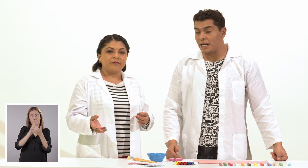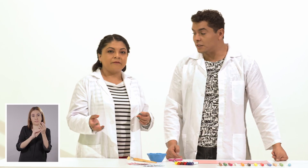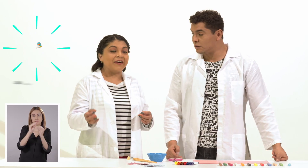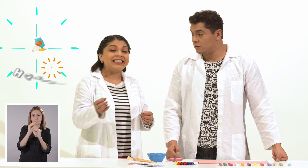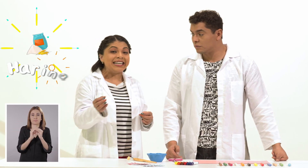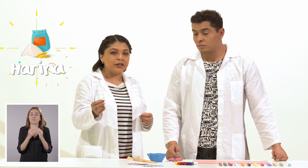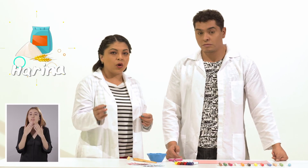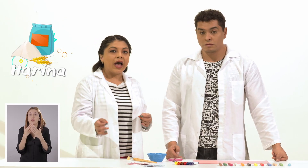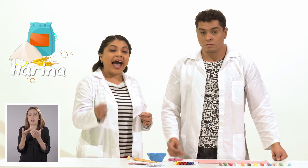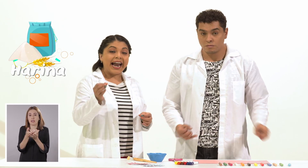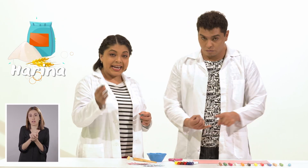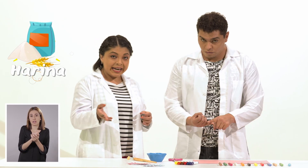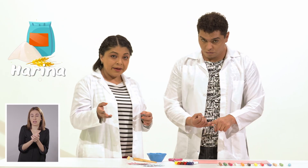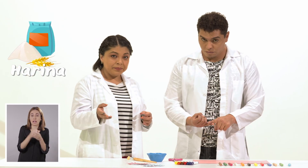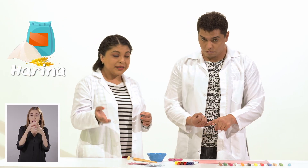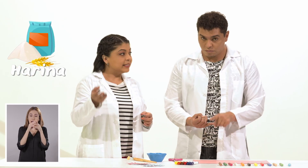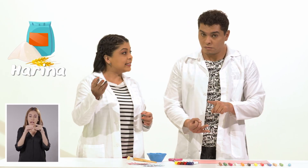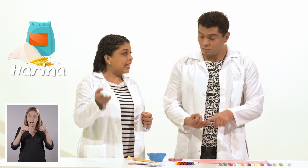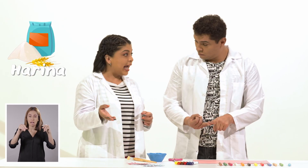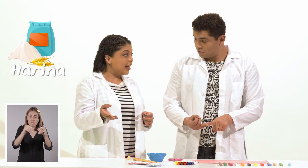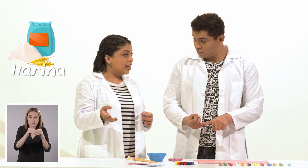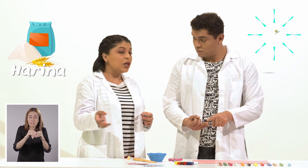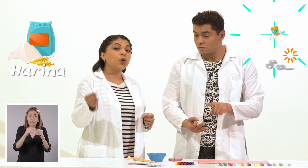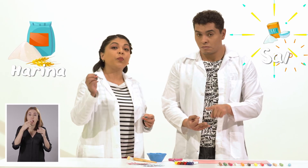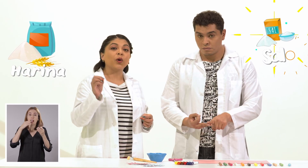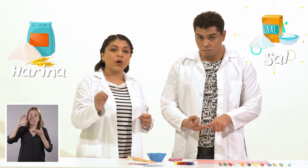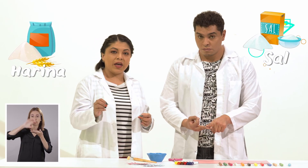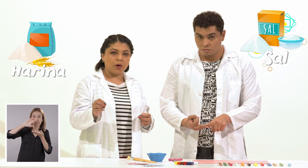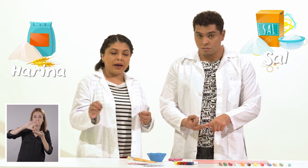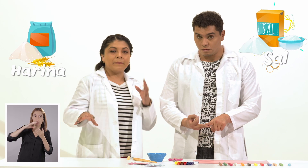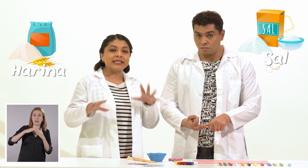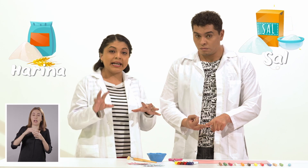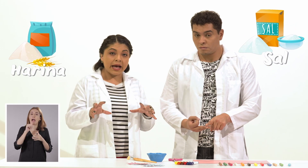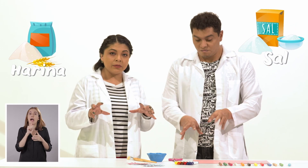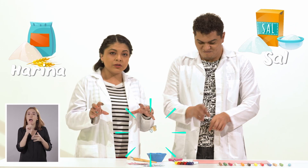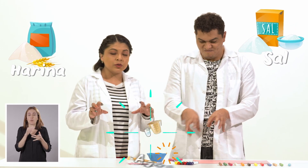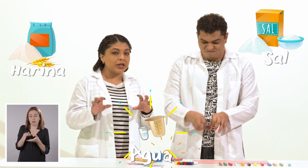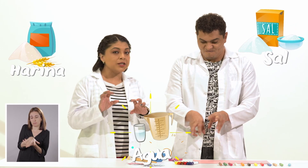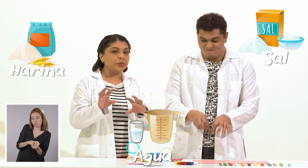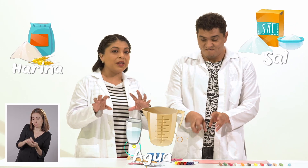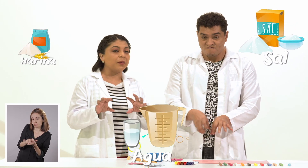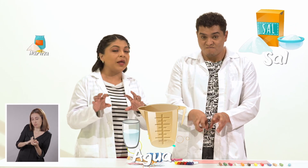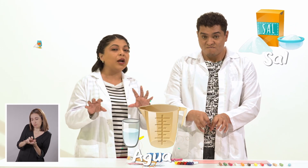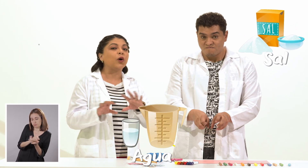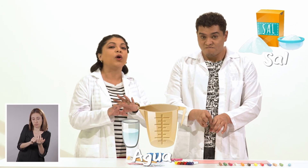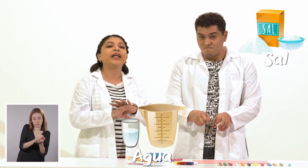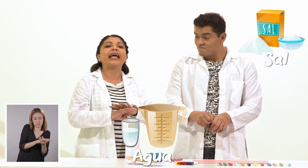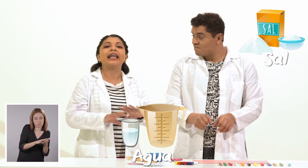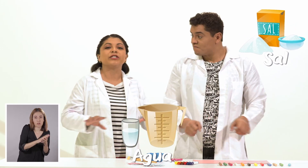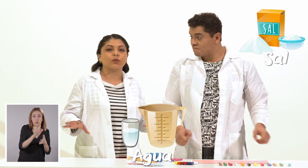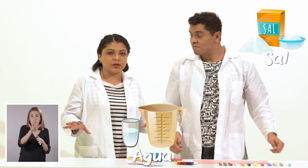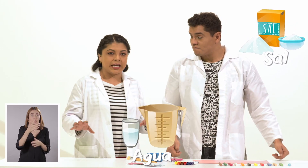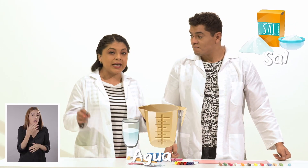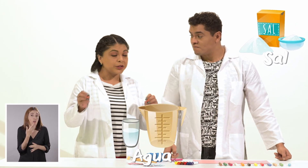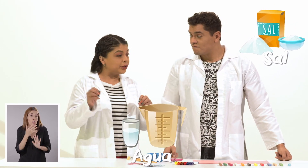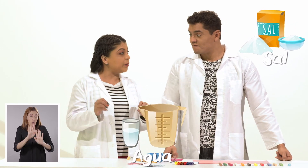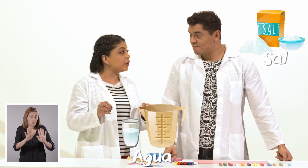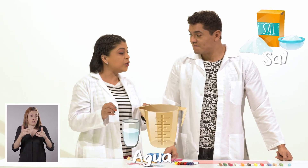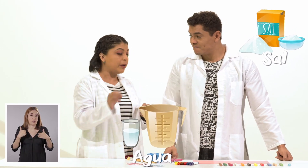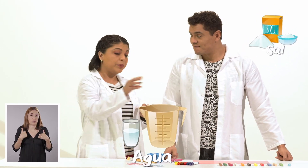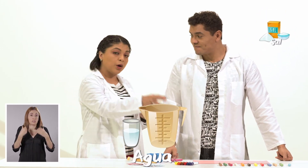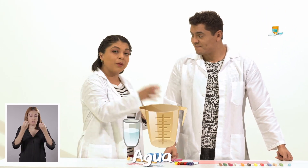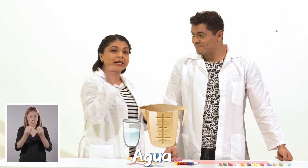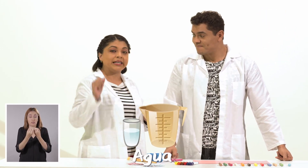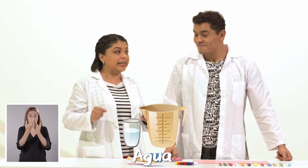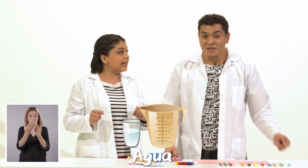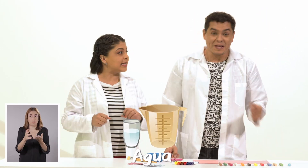son los materiales. Facilito. Harina, sal y un poco de agua. Mezclamos y ustedes pueden poner el color que les guste. Y esto también